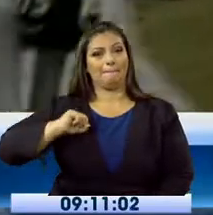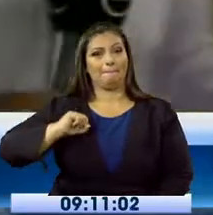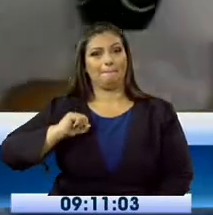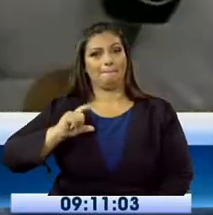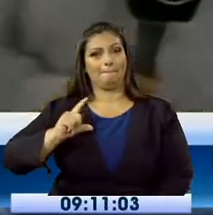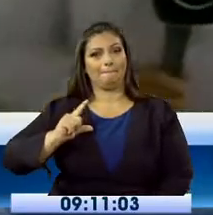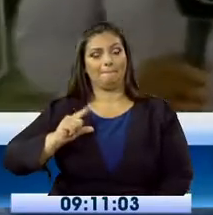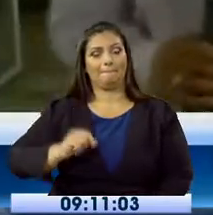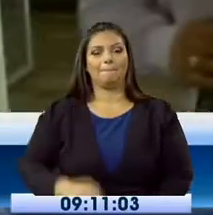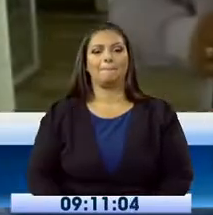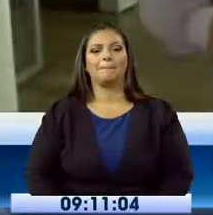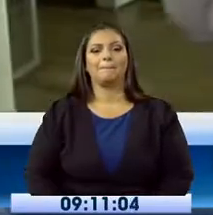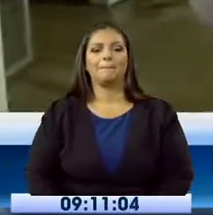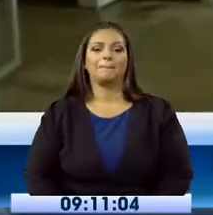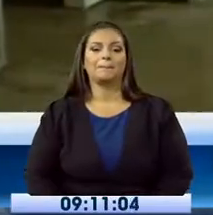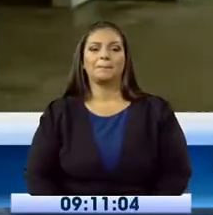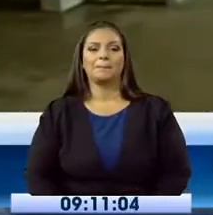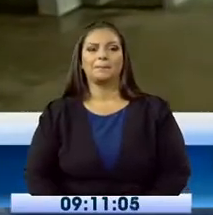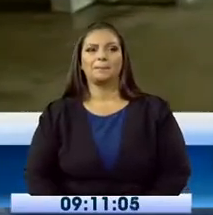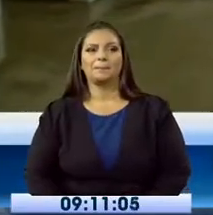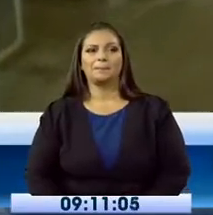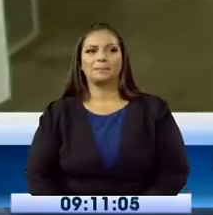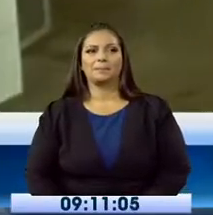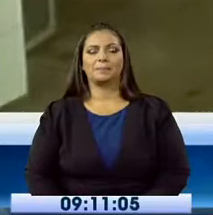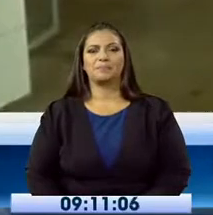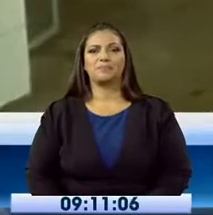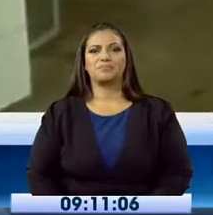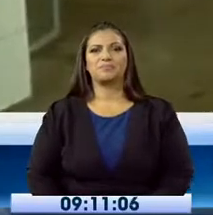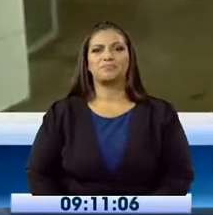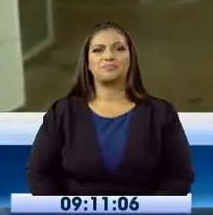precios, no puede ser todos los días, sino